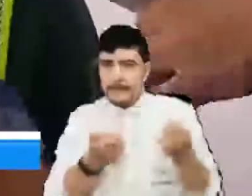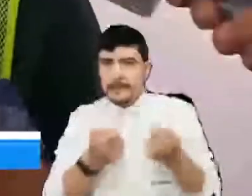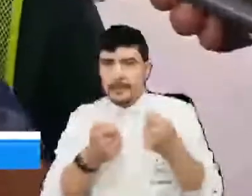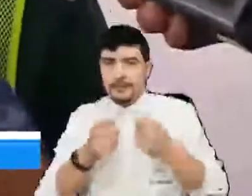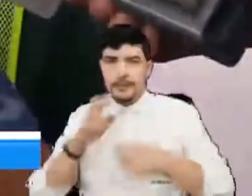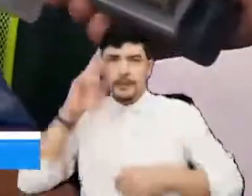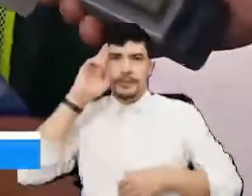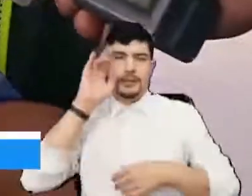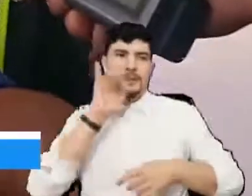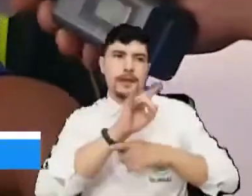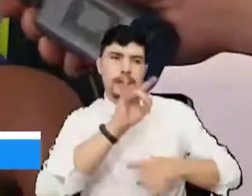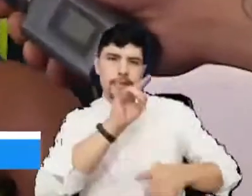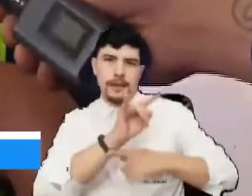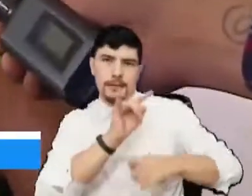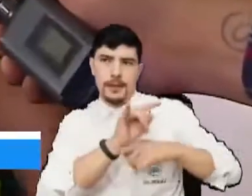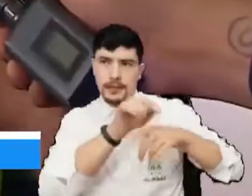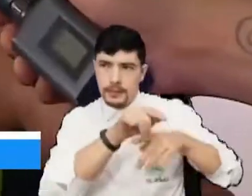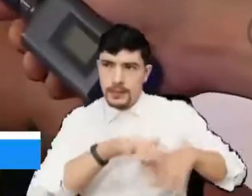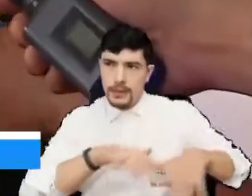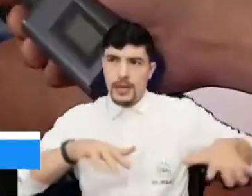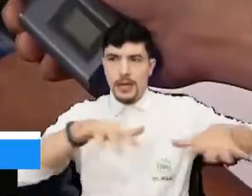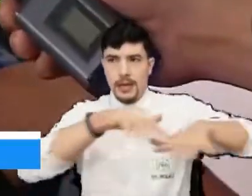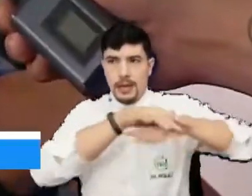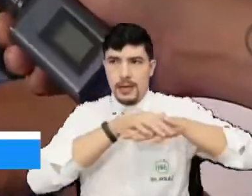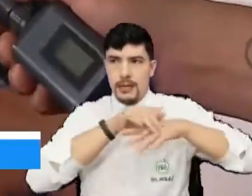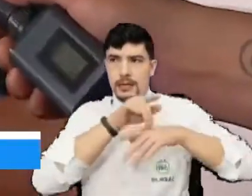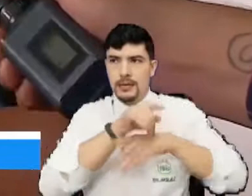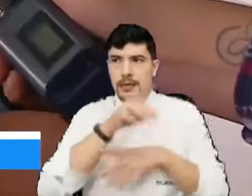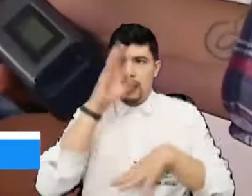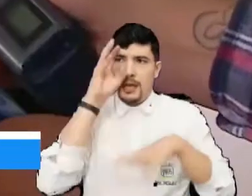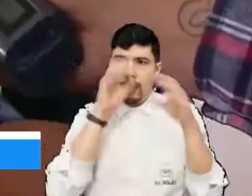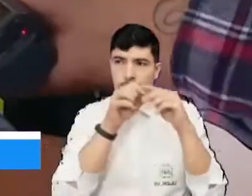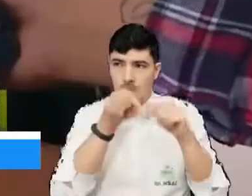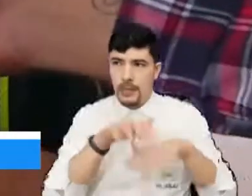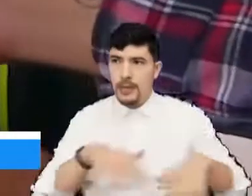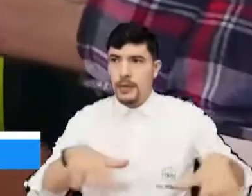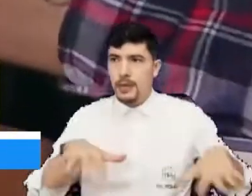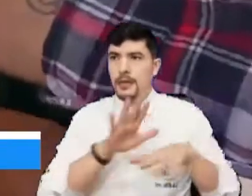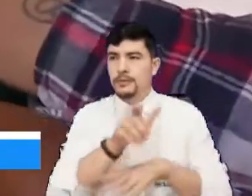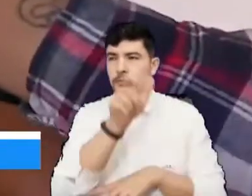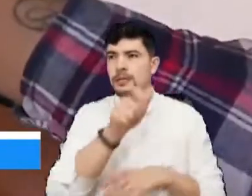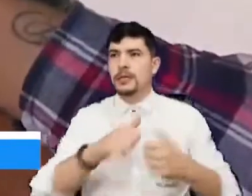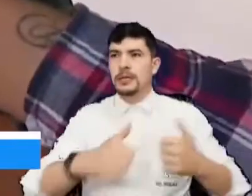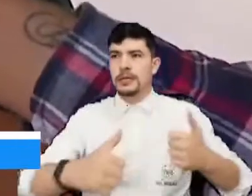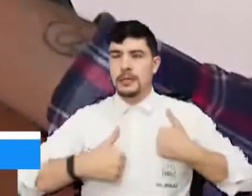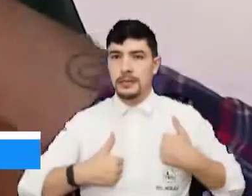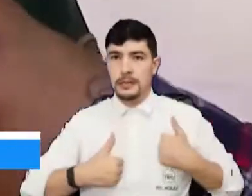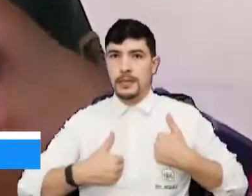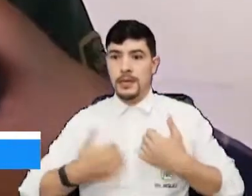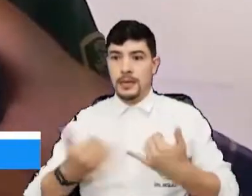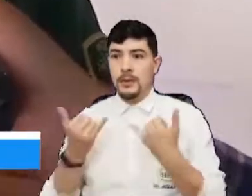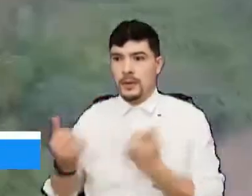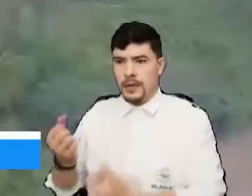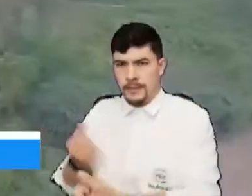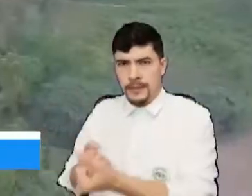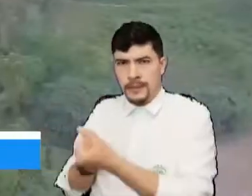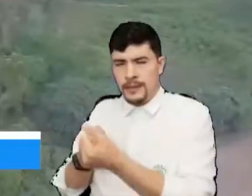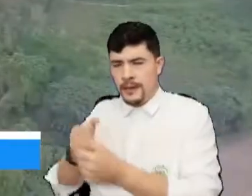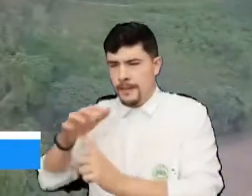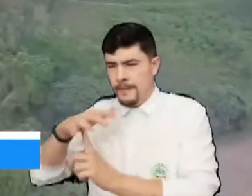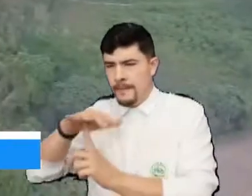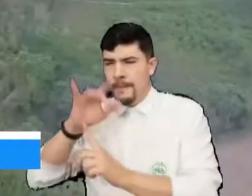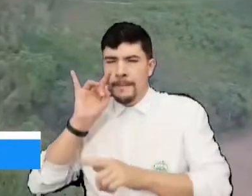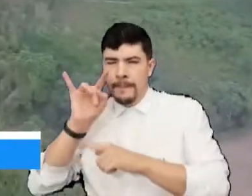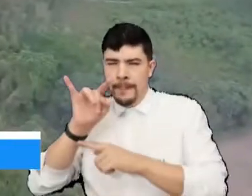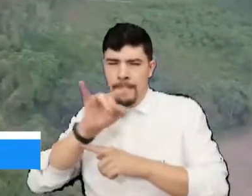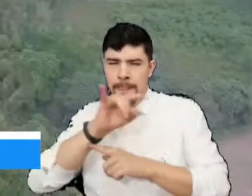ancho de las trochas en coordinación con nuestro ejército. Estamos apoyando con drones y en cada una de estas trochas